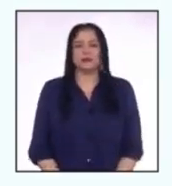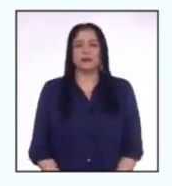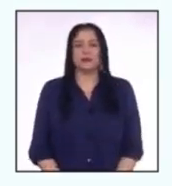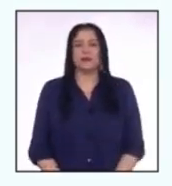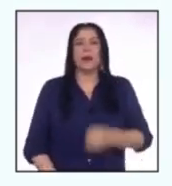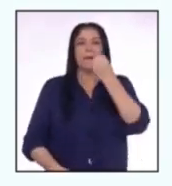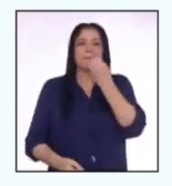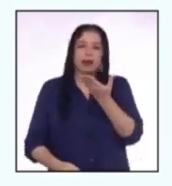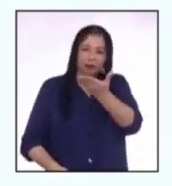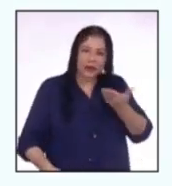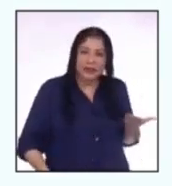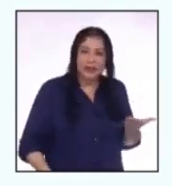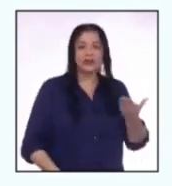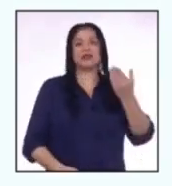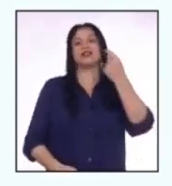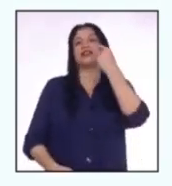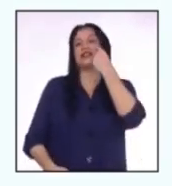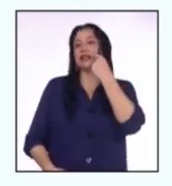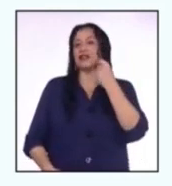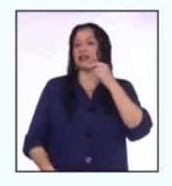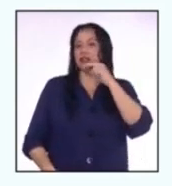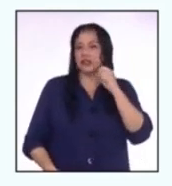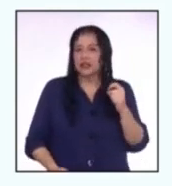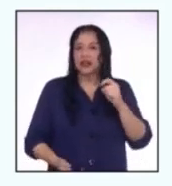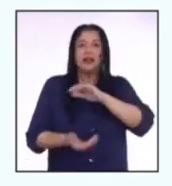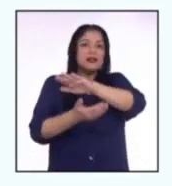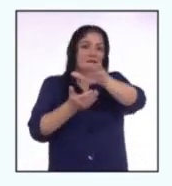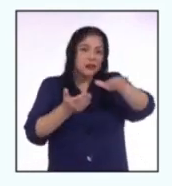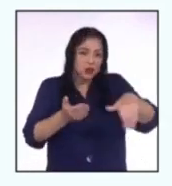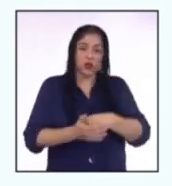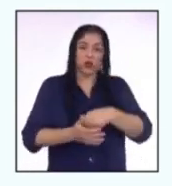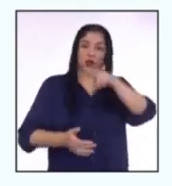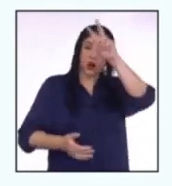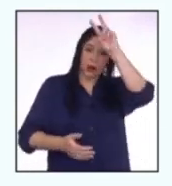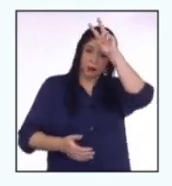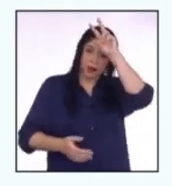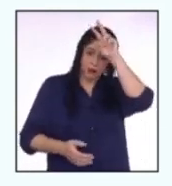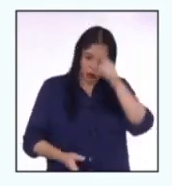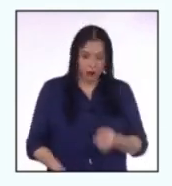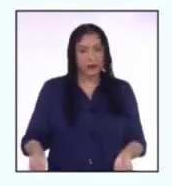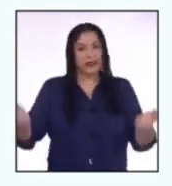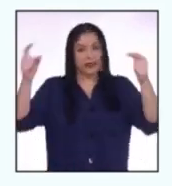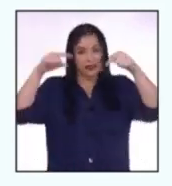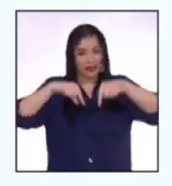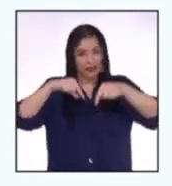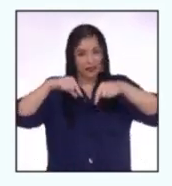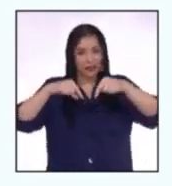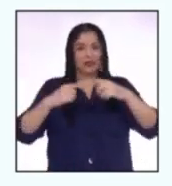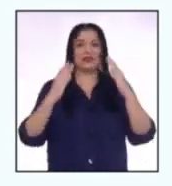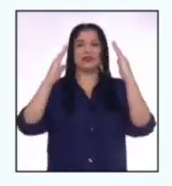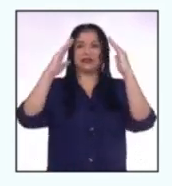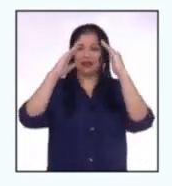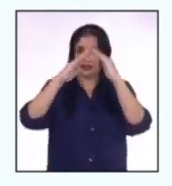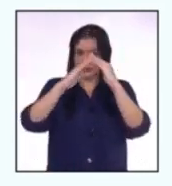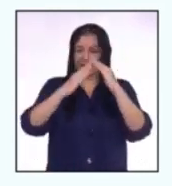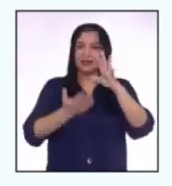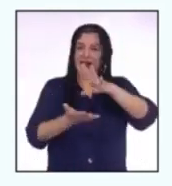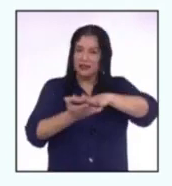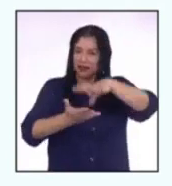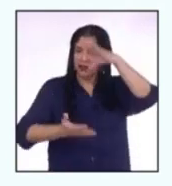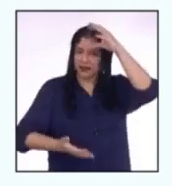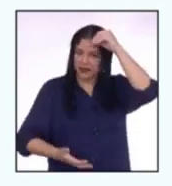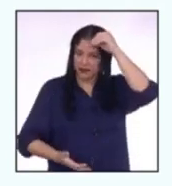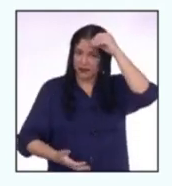allí ya que llama y yaco pero soy un té con una vacuna ya